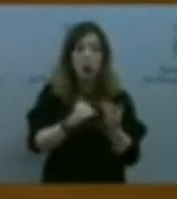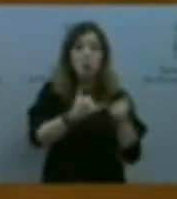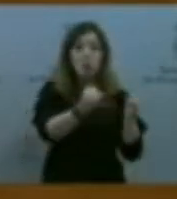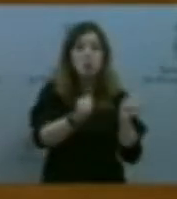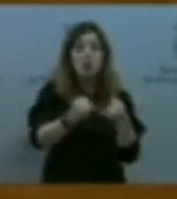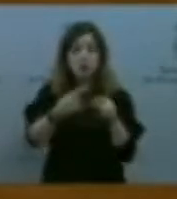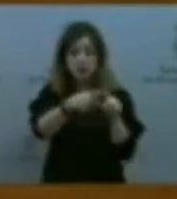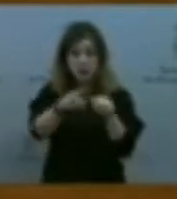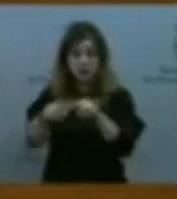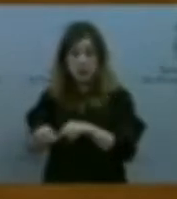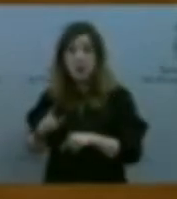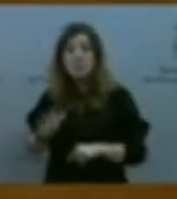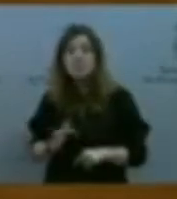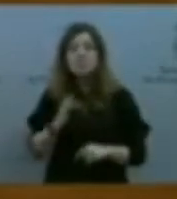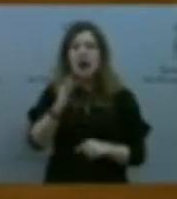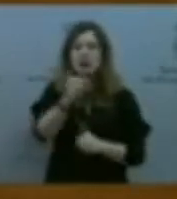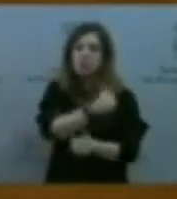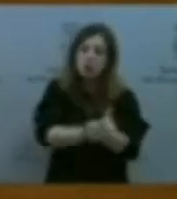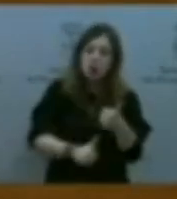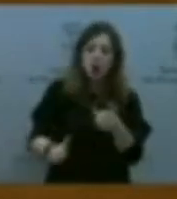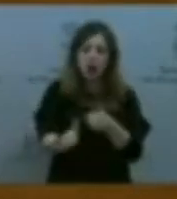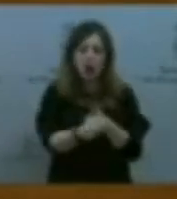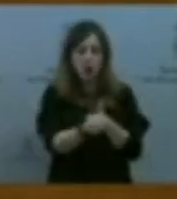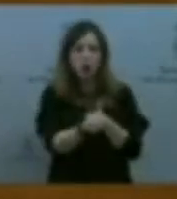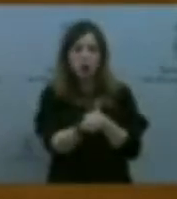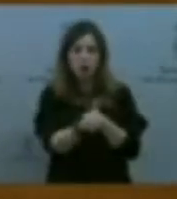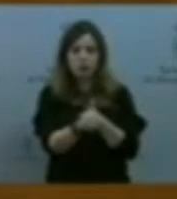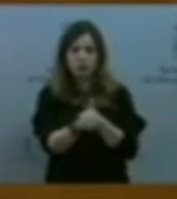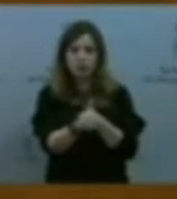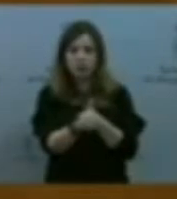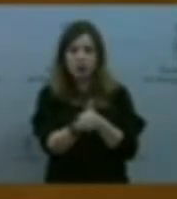priorizando a los perceptores como